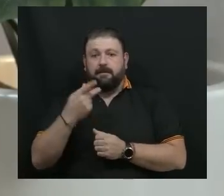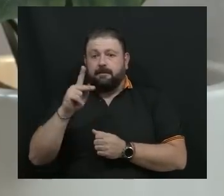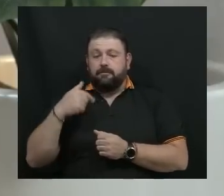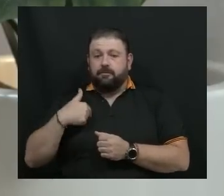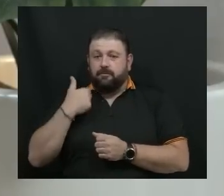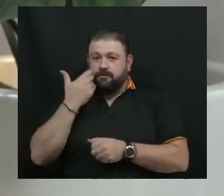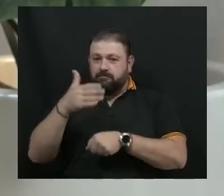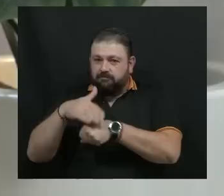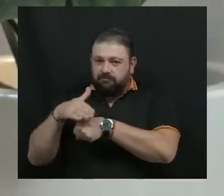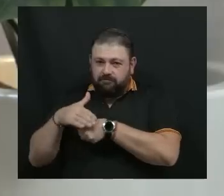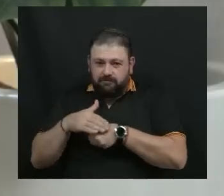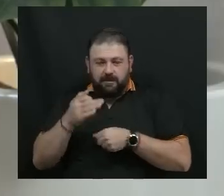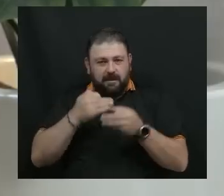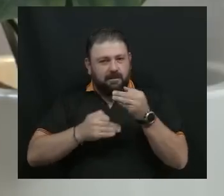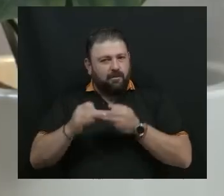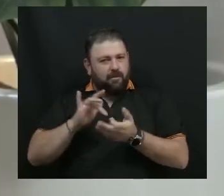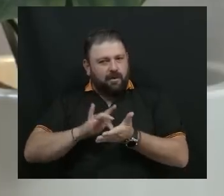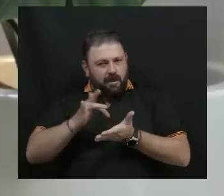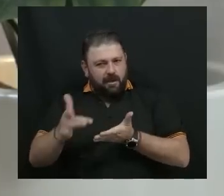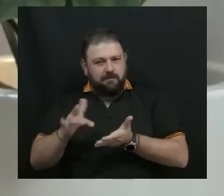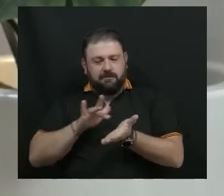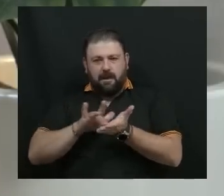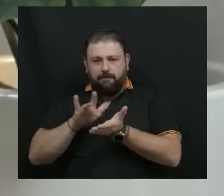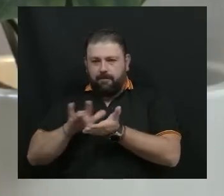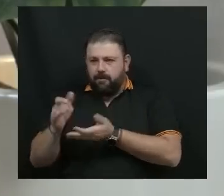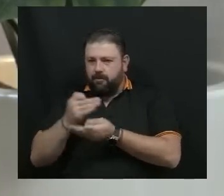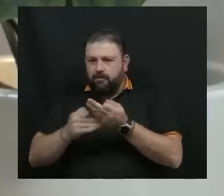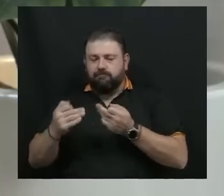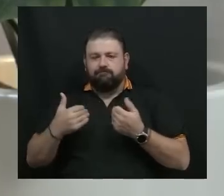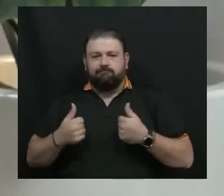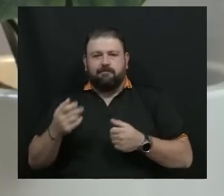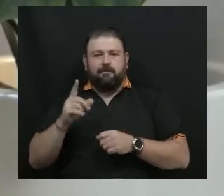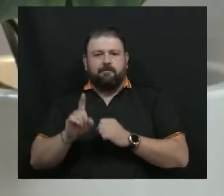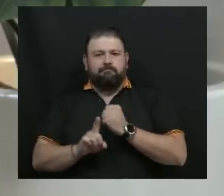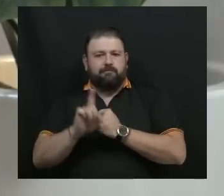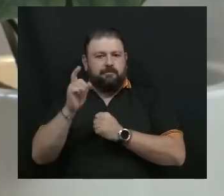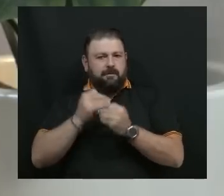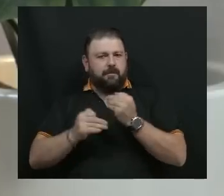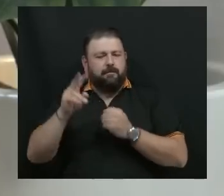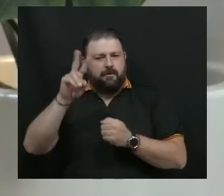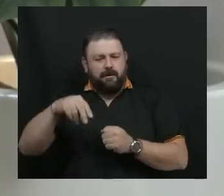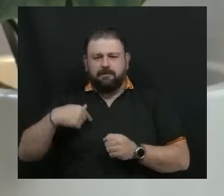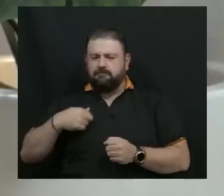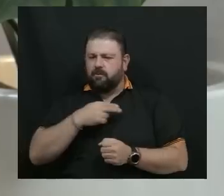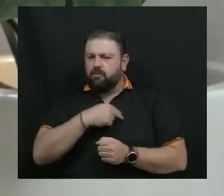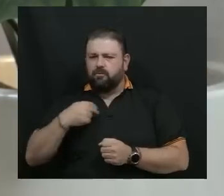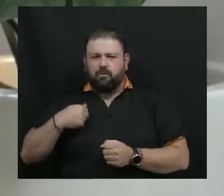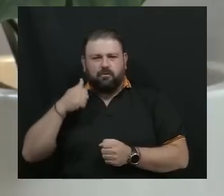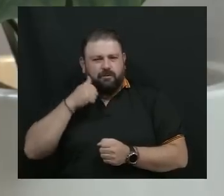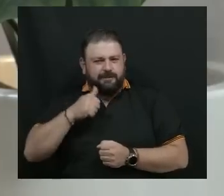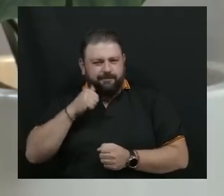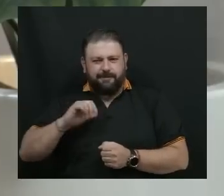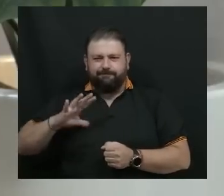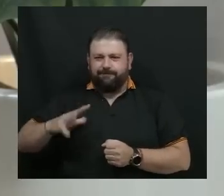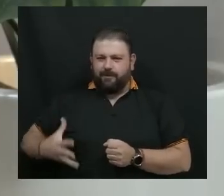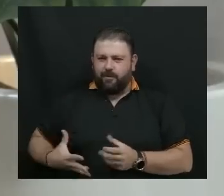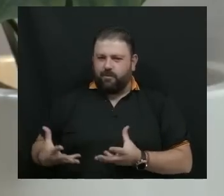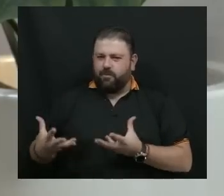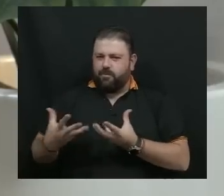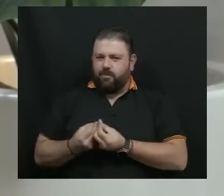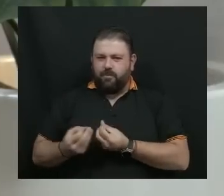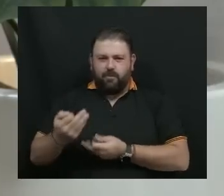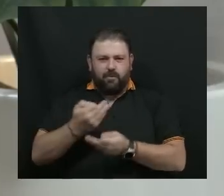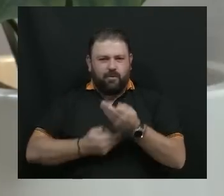recordarles nuevamente, agradecerles por todo el apoyo. Siempre nos enorgullece y nos conmueve muchísimo la